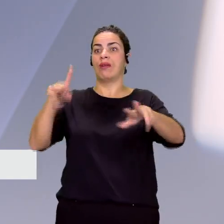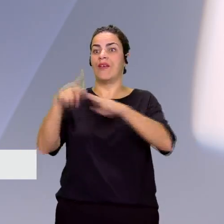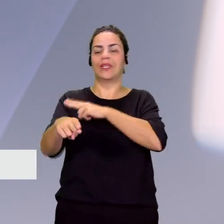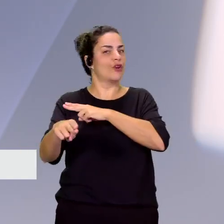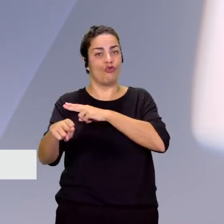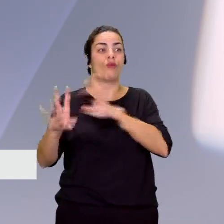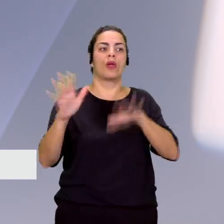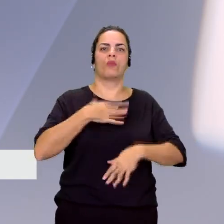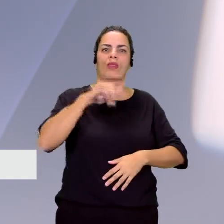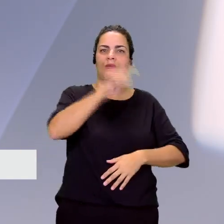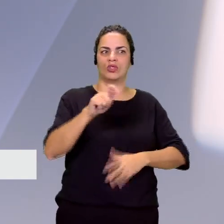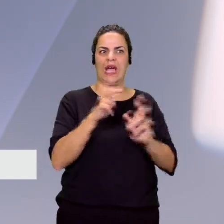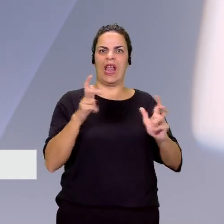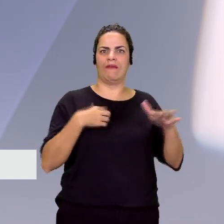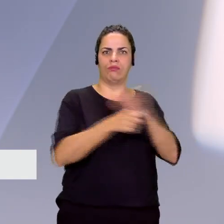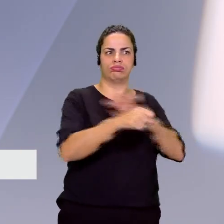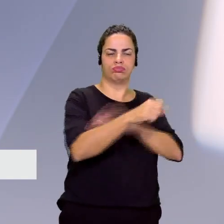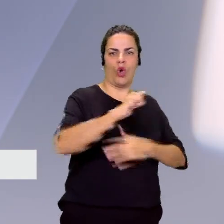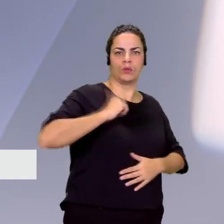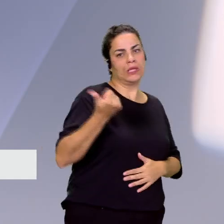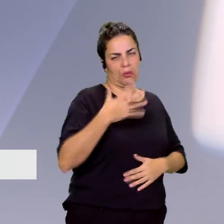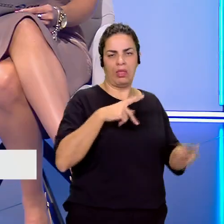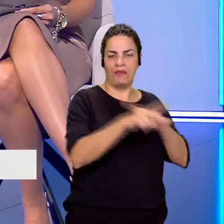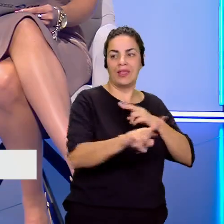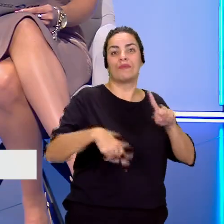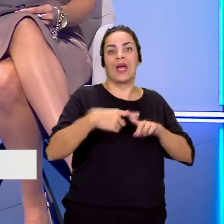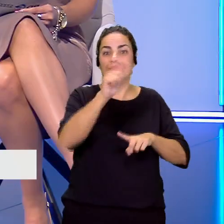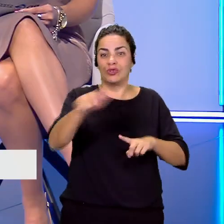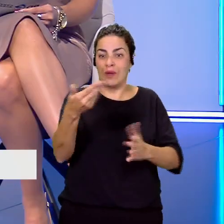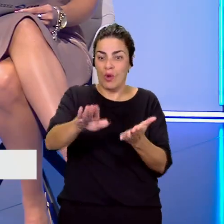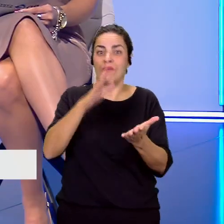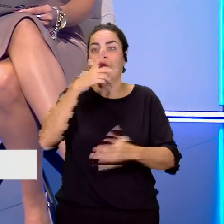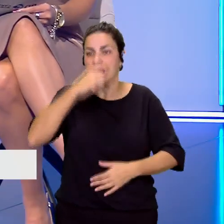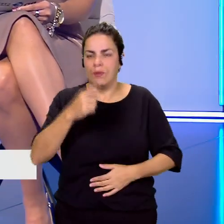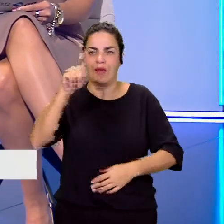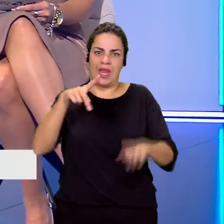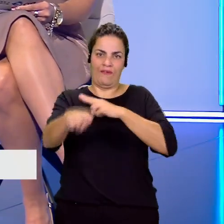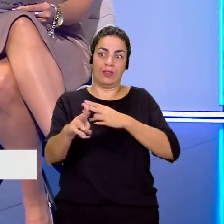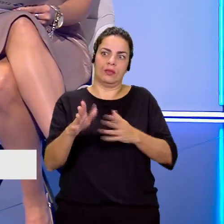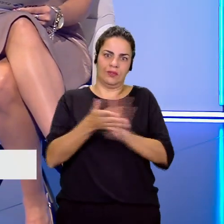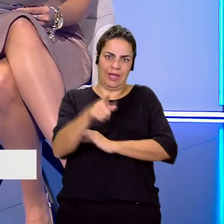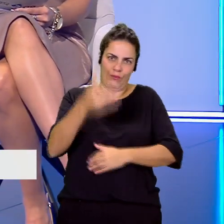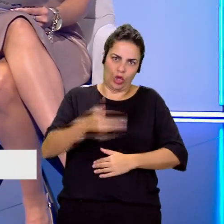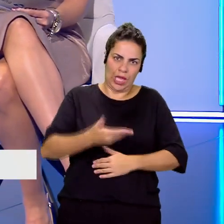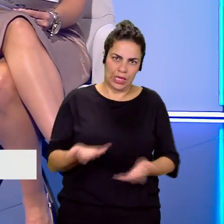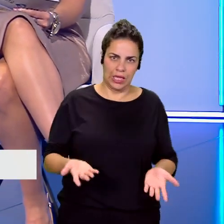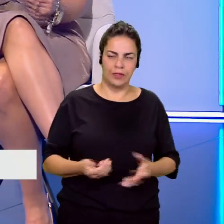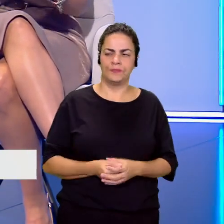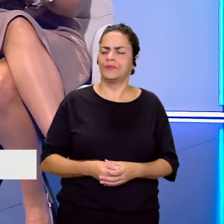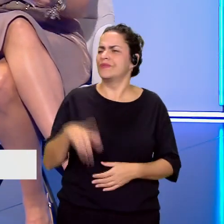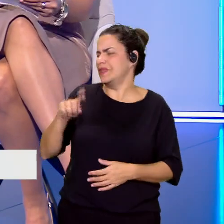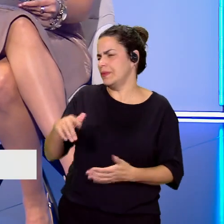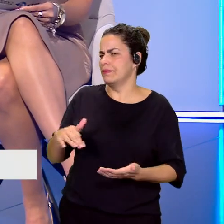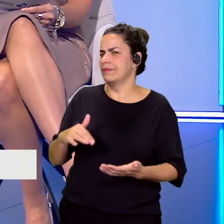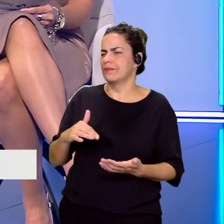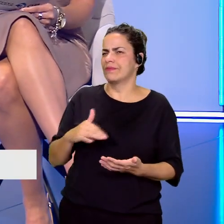son hospitalizaciones y fallecimientos asociados a gripe, lo cual me parece tremendamente importante. Tenemos una explicación, señor